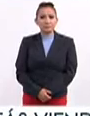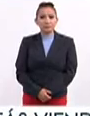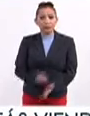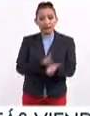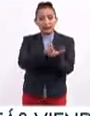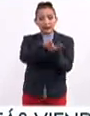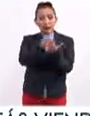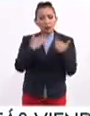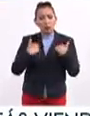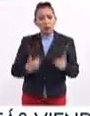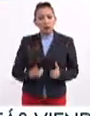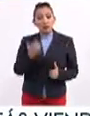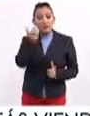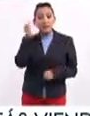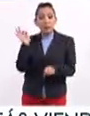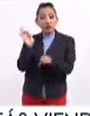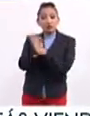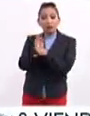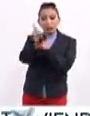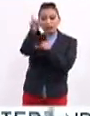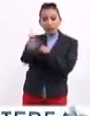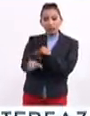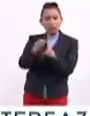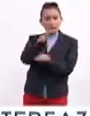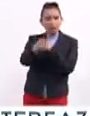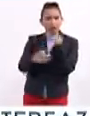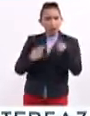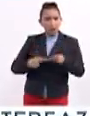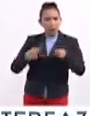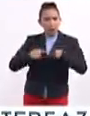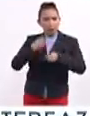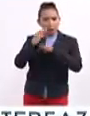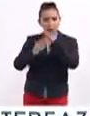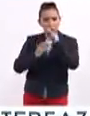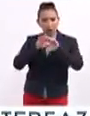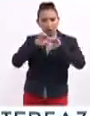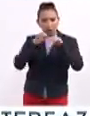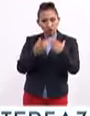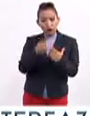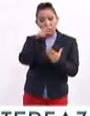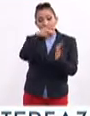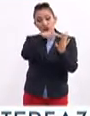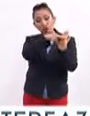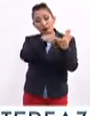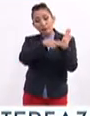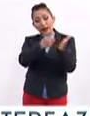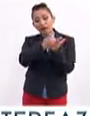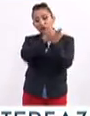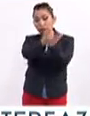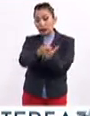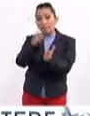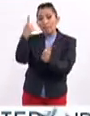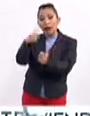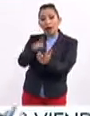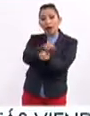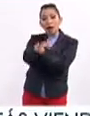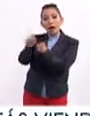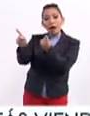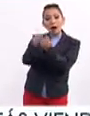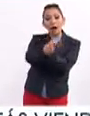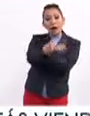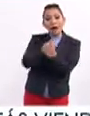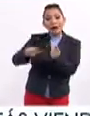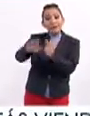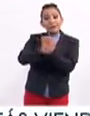Los derechos humanos buscan proteger la dignidad de todos los habitantes del mundo. Son normas que sirven para regir la convivencia en sociedad